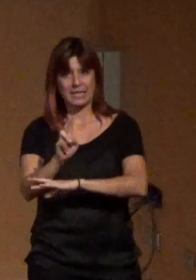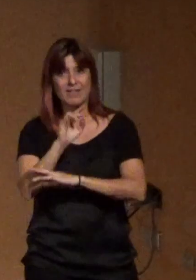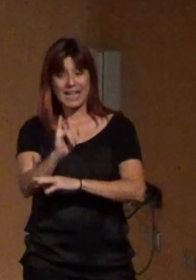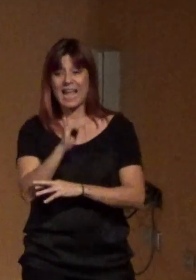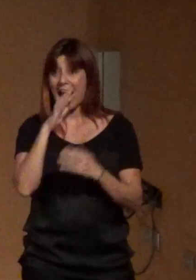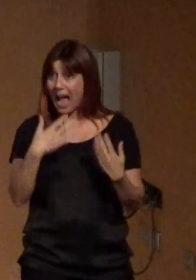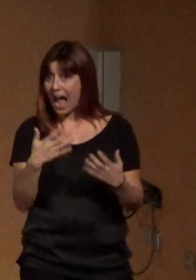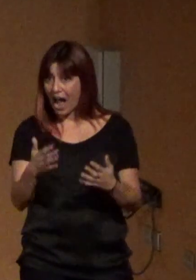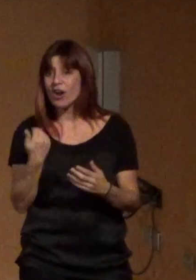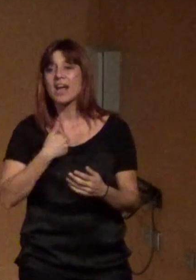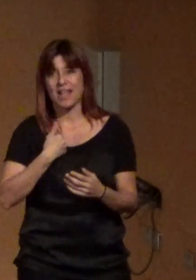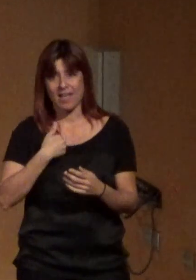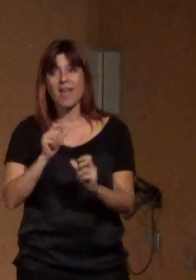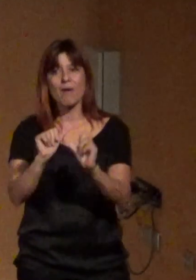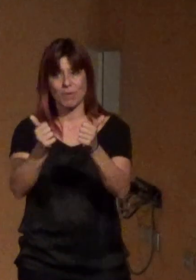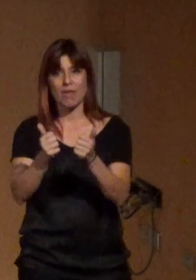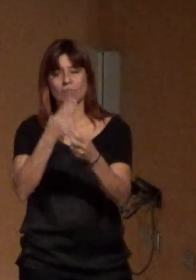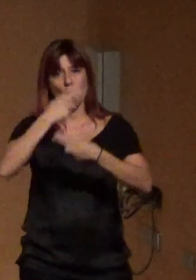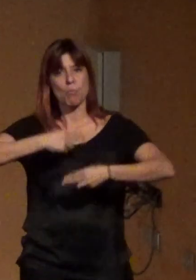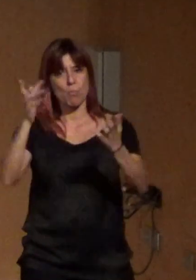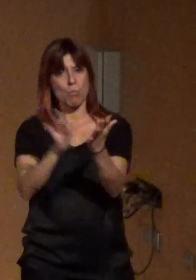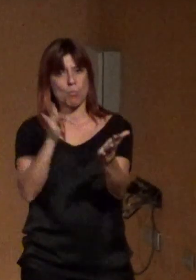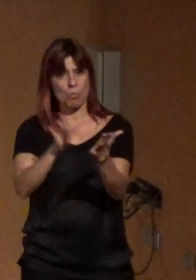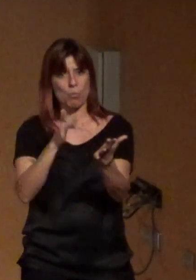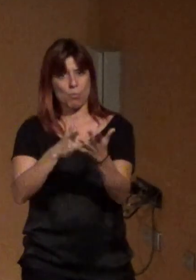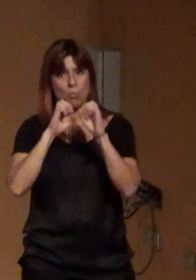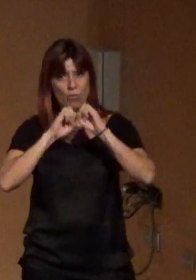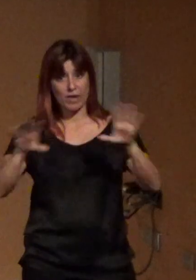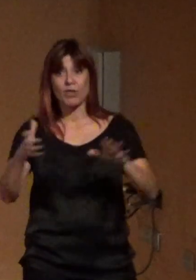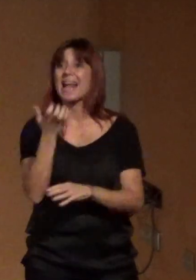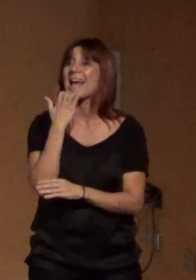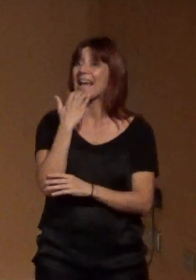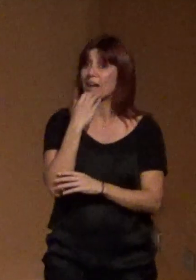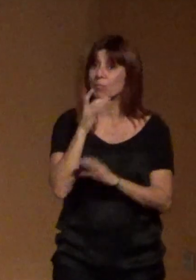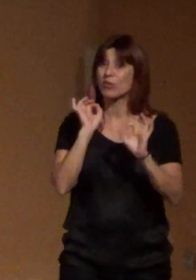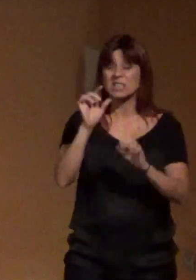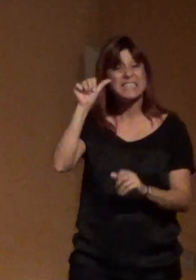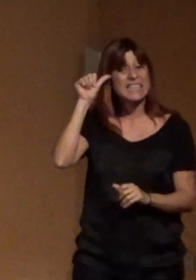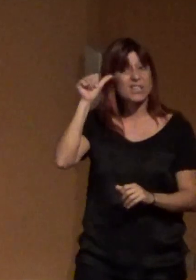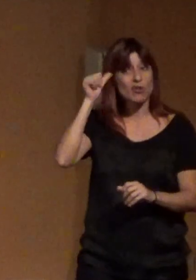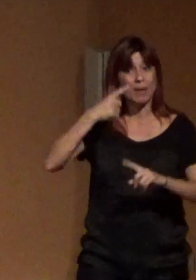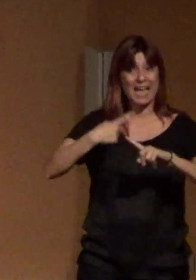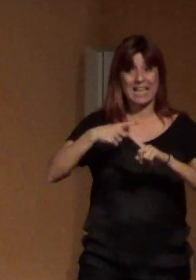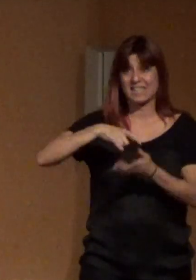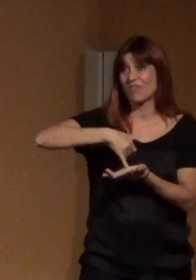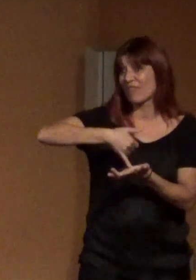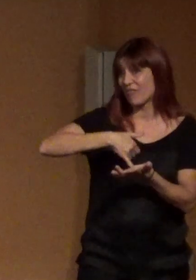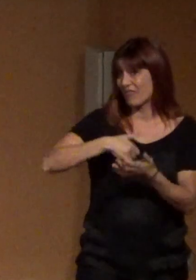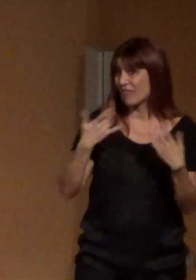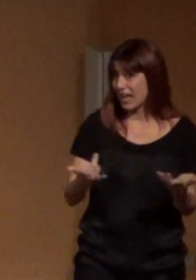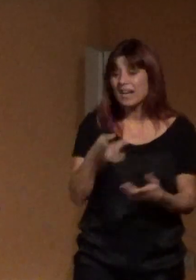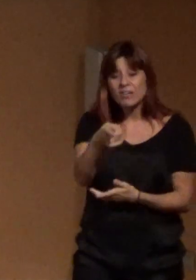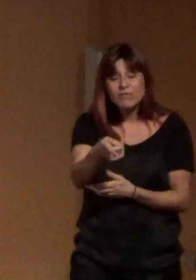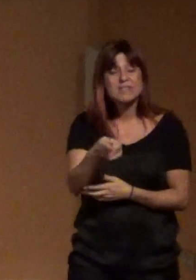está viendo y está publicándose de forma mucho más relevante, ¿no? Como el X frágil, como el AGMA Prader-Willi, por ejemplo, el X frágil, trastorno